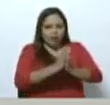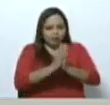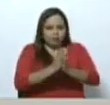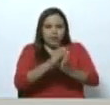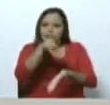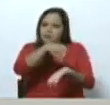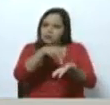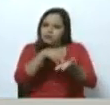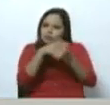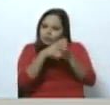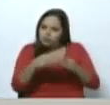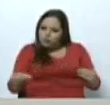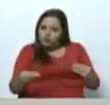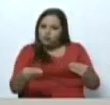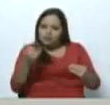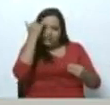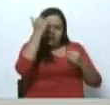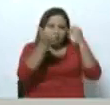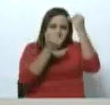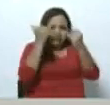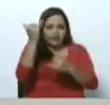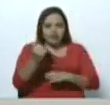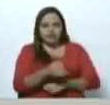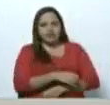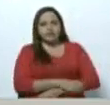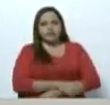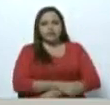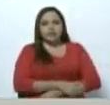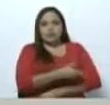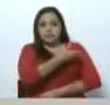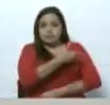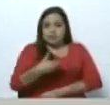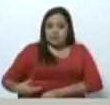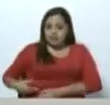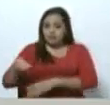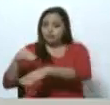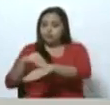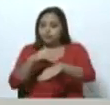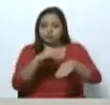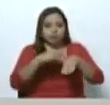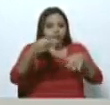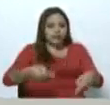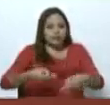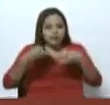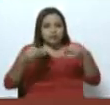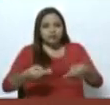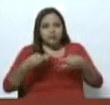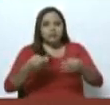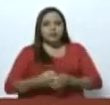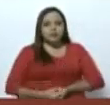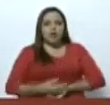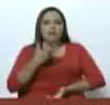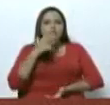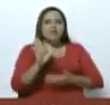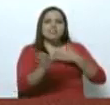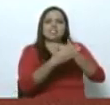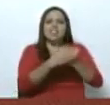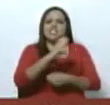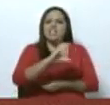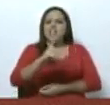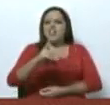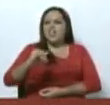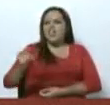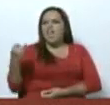Que se sumen a todas estas iniciativas. El presidente ha hecho un llamado constante. No puede ser que cierren un CDI porque había un bote de